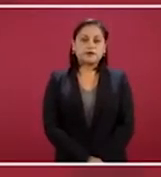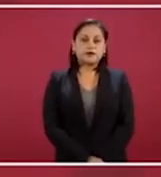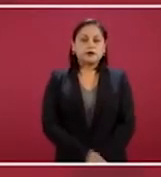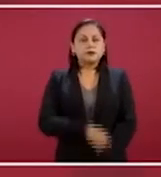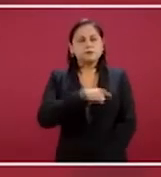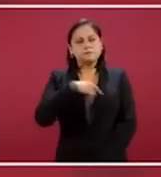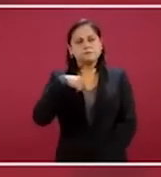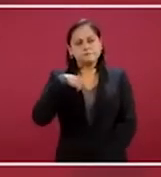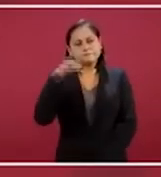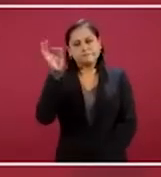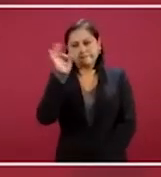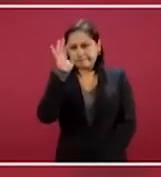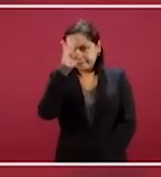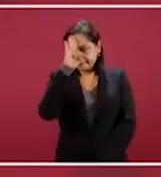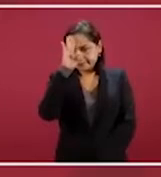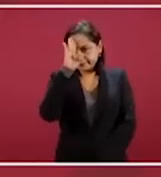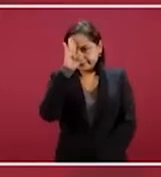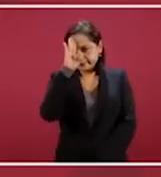qué